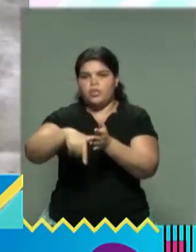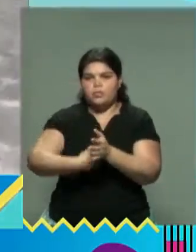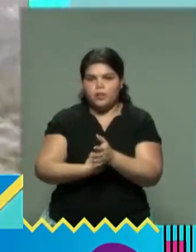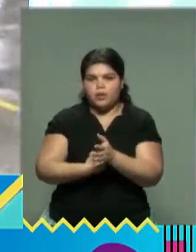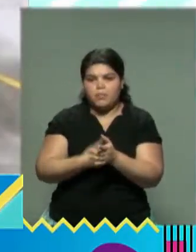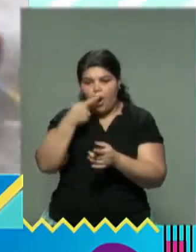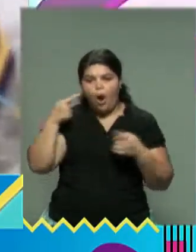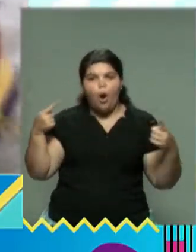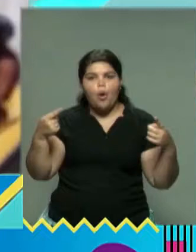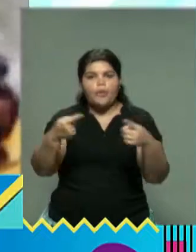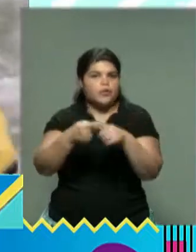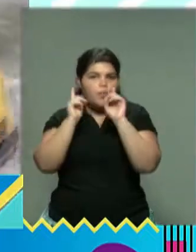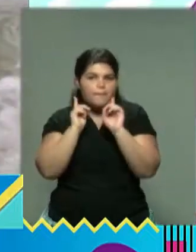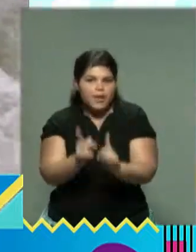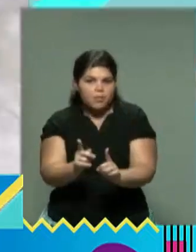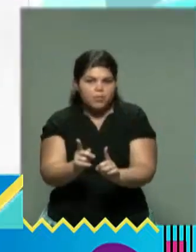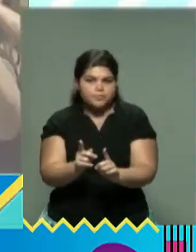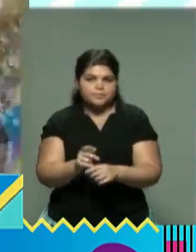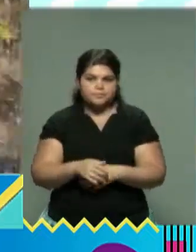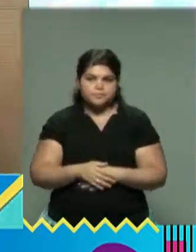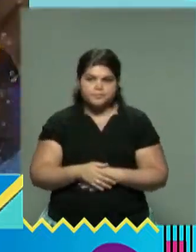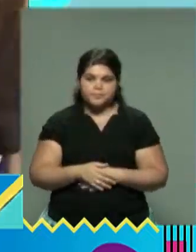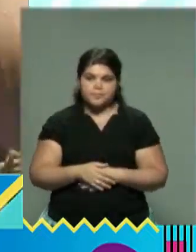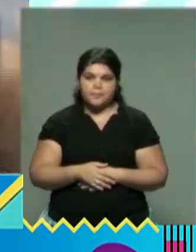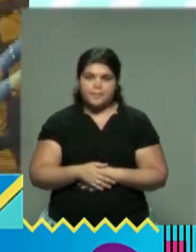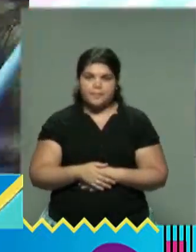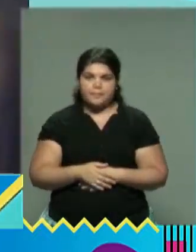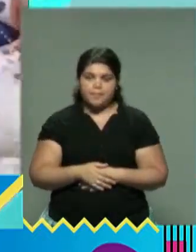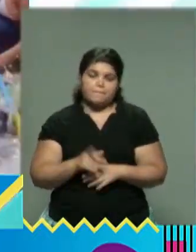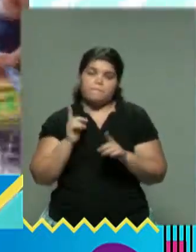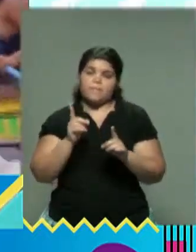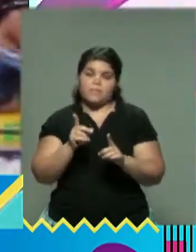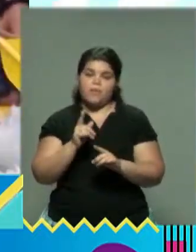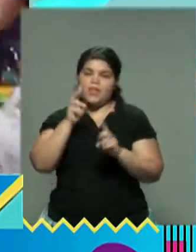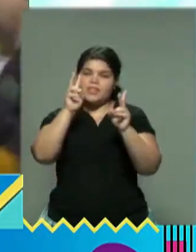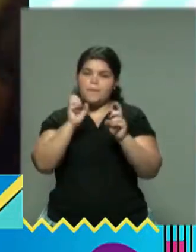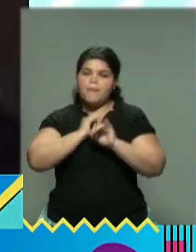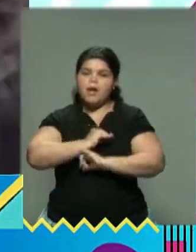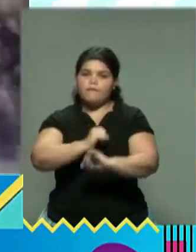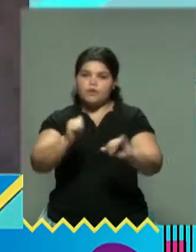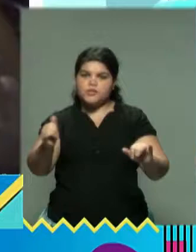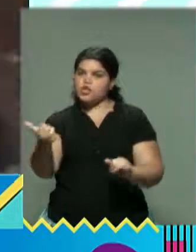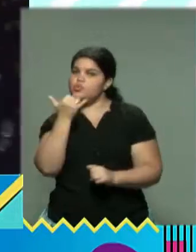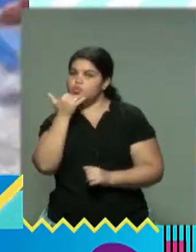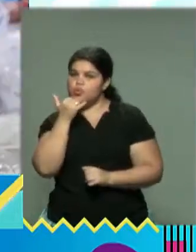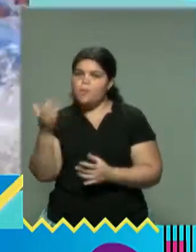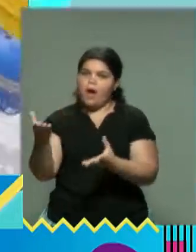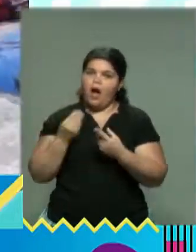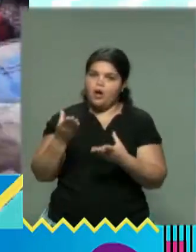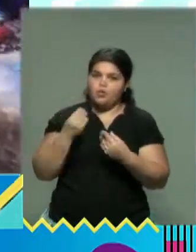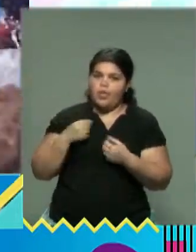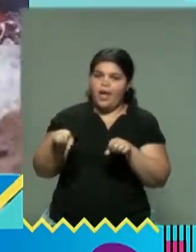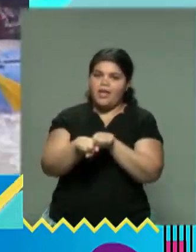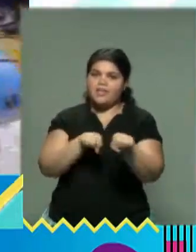mismo. Y por suerte, como estamos hablando recién, por una cuestión de información, que YouTube ayuda muchísimo y Internet nos